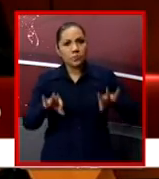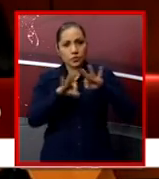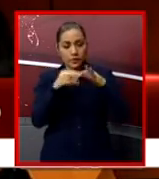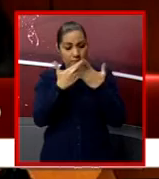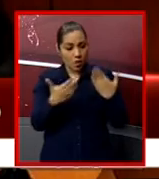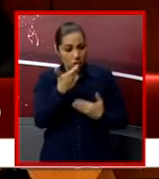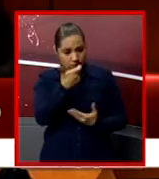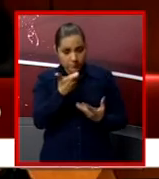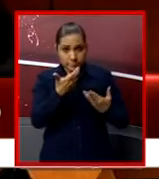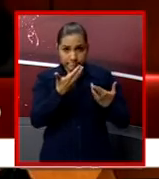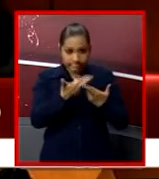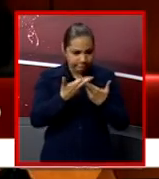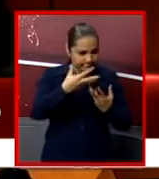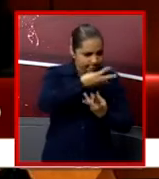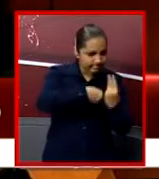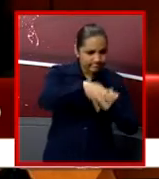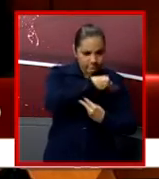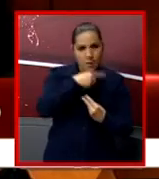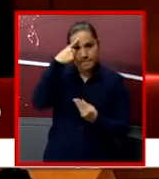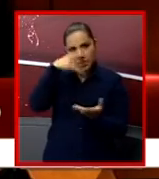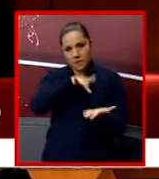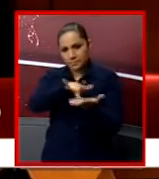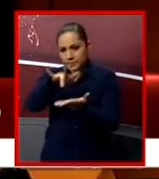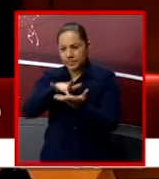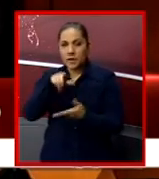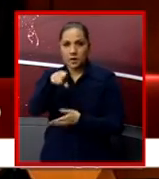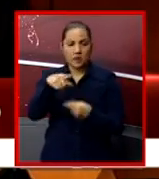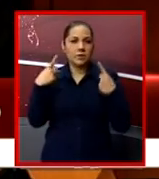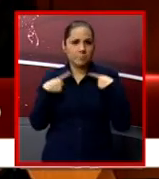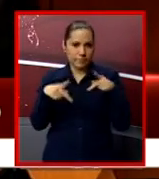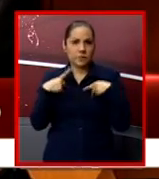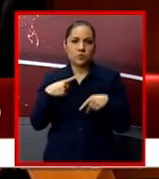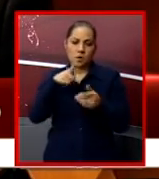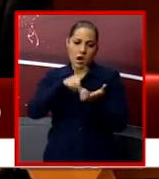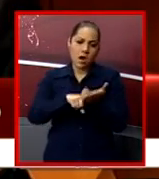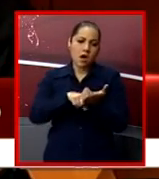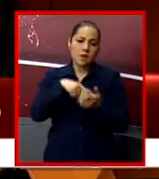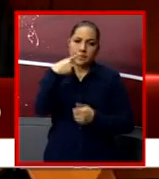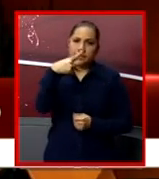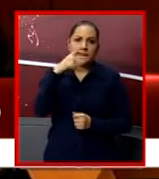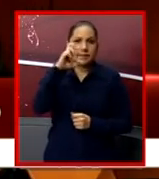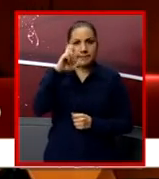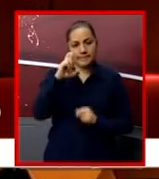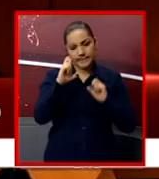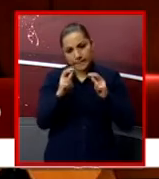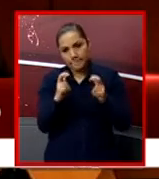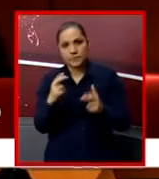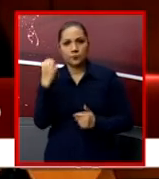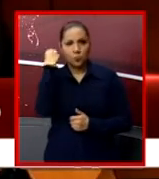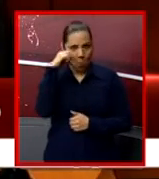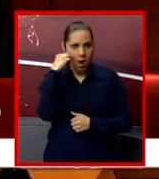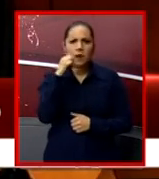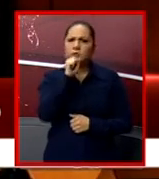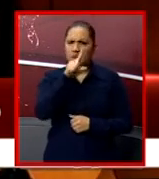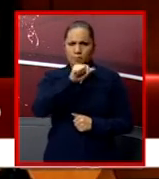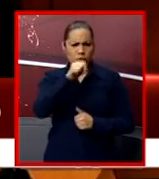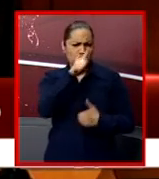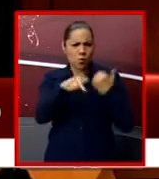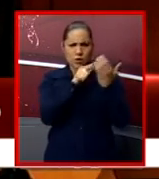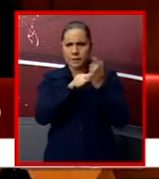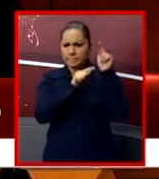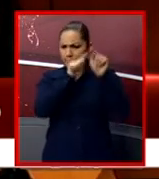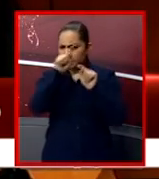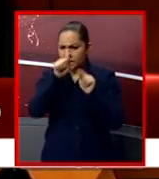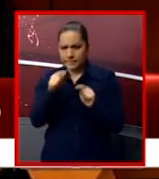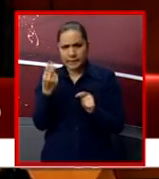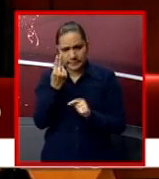resignar recursos excedentes para atender a las personas damnificadas, principalmente en Oaxaca y Chiapas, así como continuar con la implementación